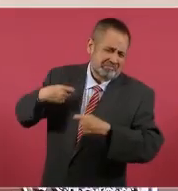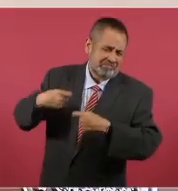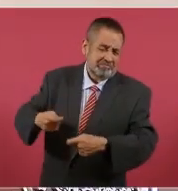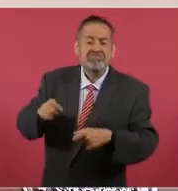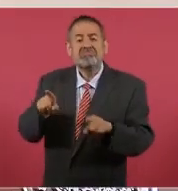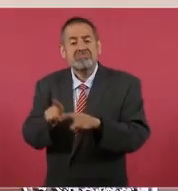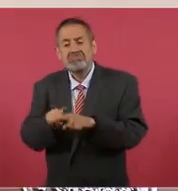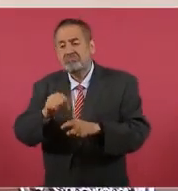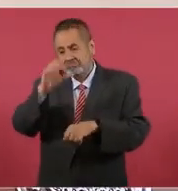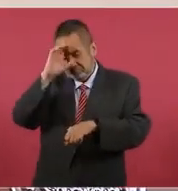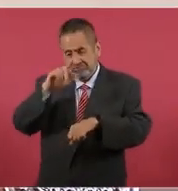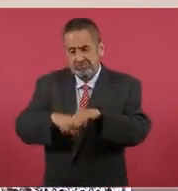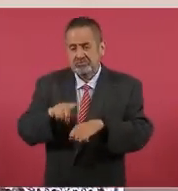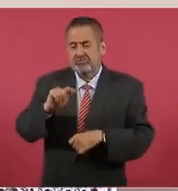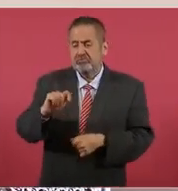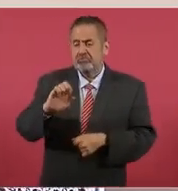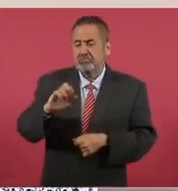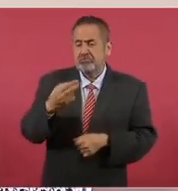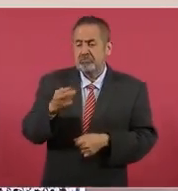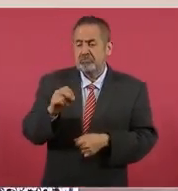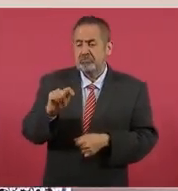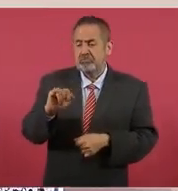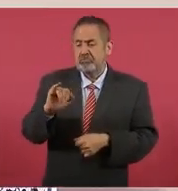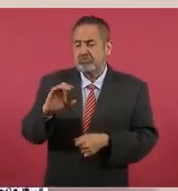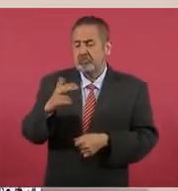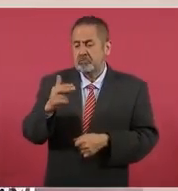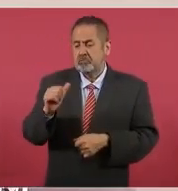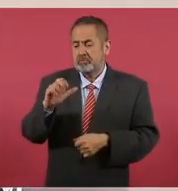y así la cultura tolteca